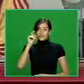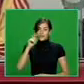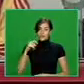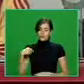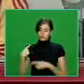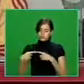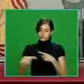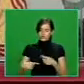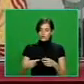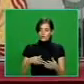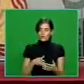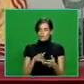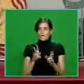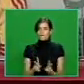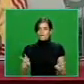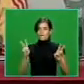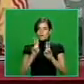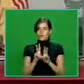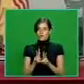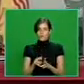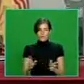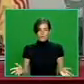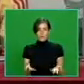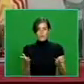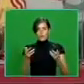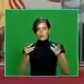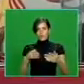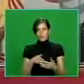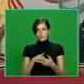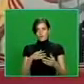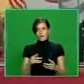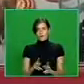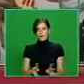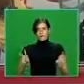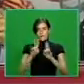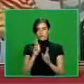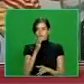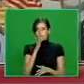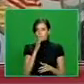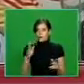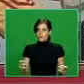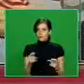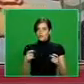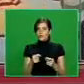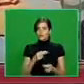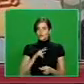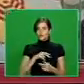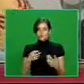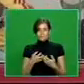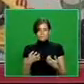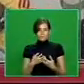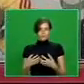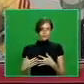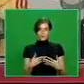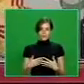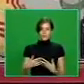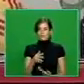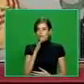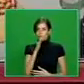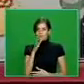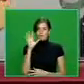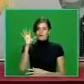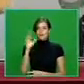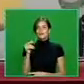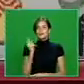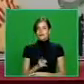antivalores más que los cultivaron los promovieron y aún se promueven estamos en una batalla Mira así entre la patria